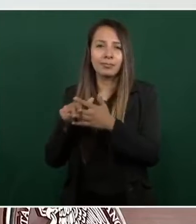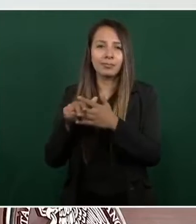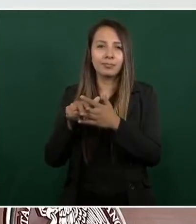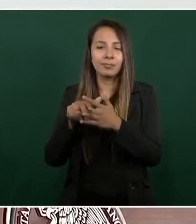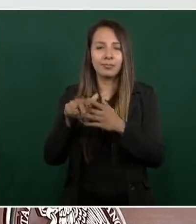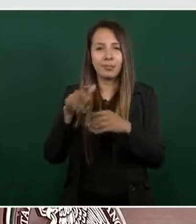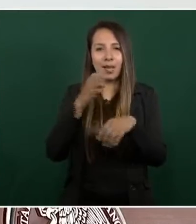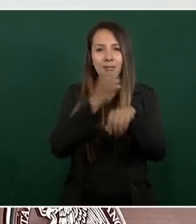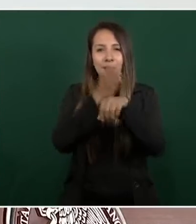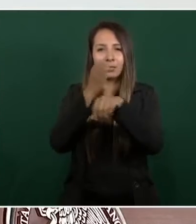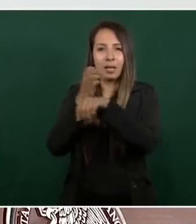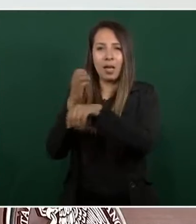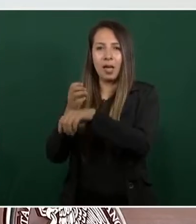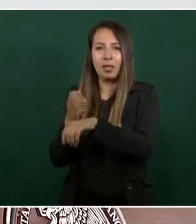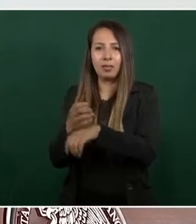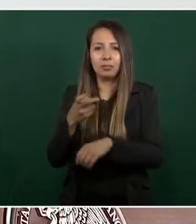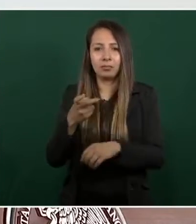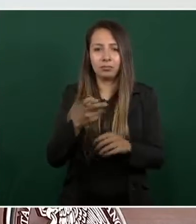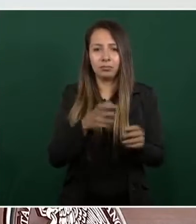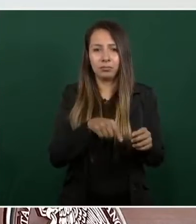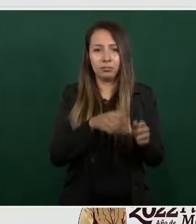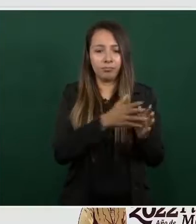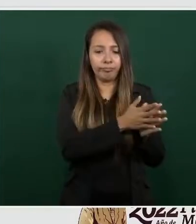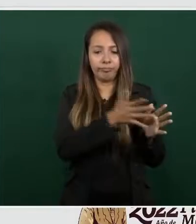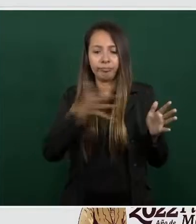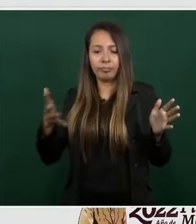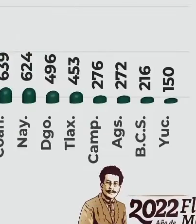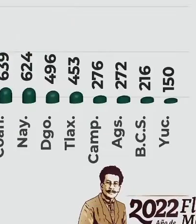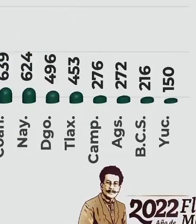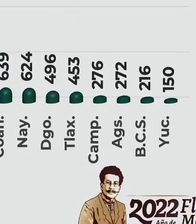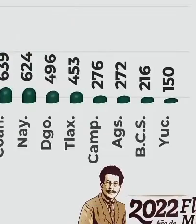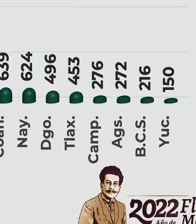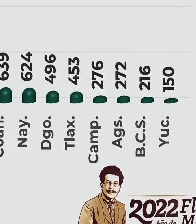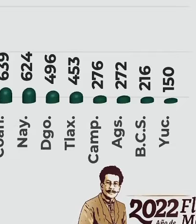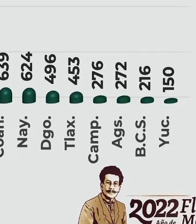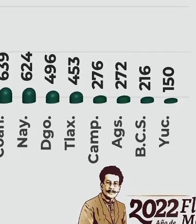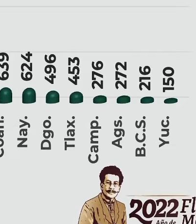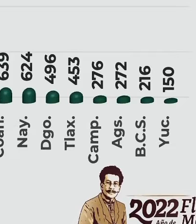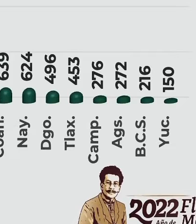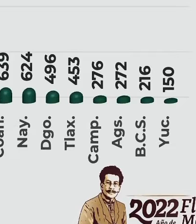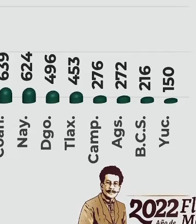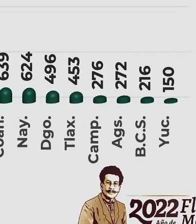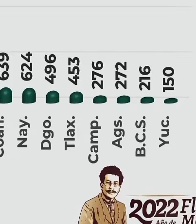la presente administración y hasta junio, el estado tiene el segundo lugar con